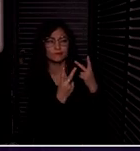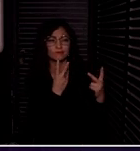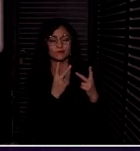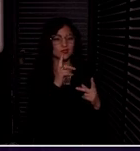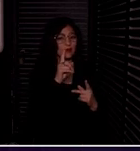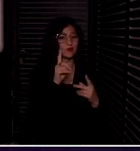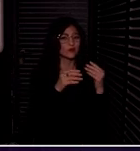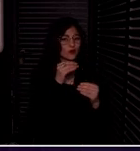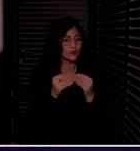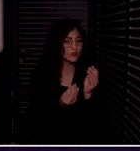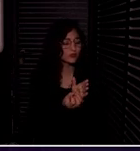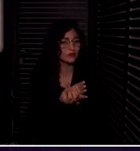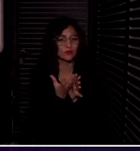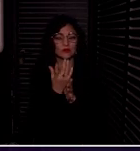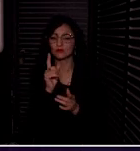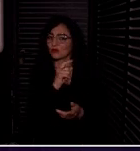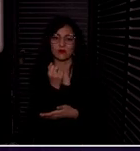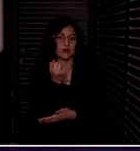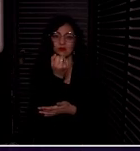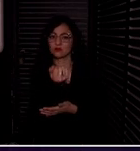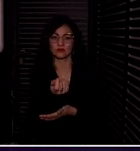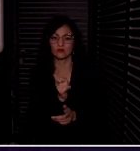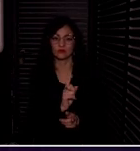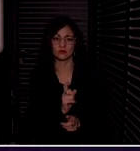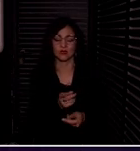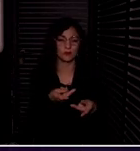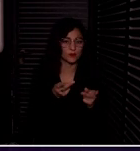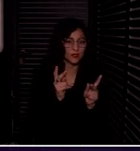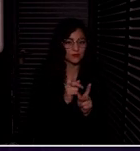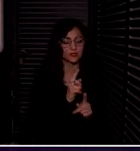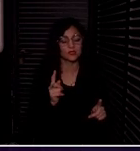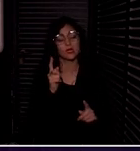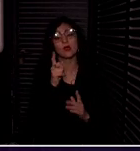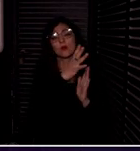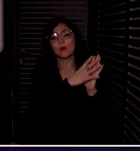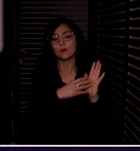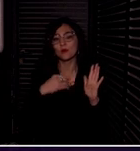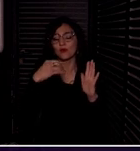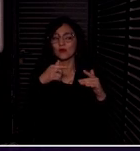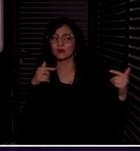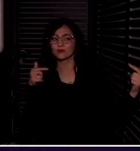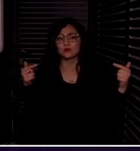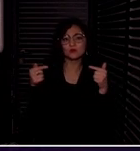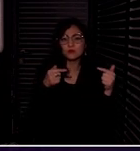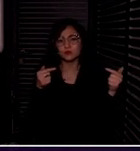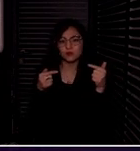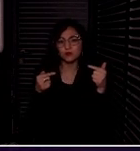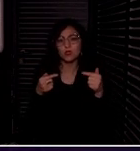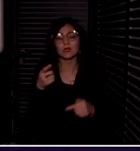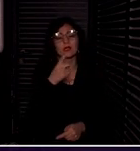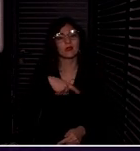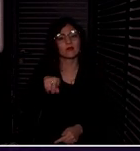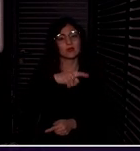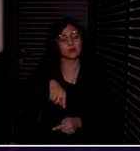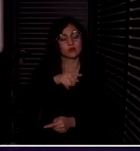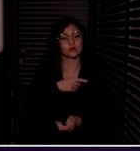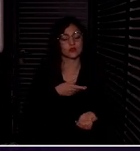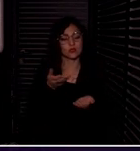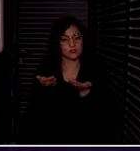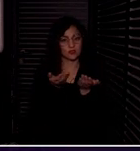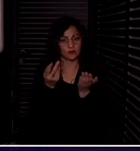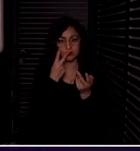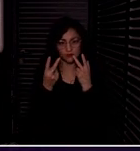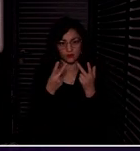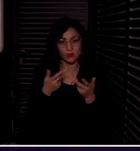proceso de modernización a otro modelo de negocio y que, de algún modo, genera las contradicciones típicas en las que estamos inmersos.